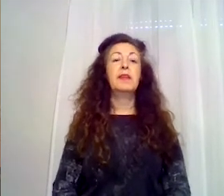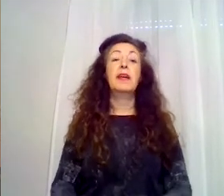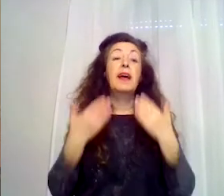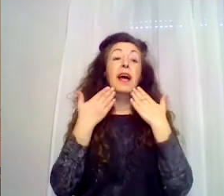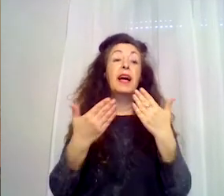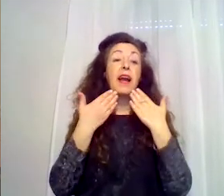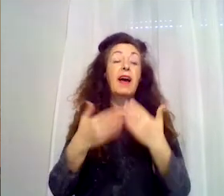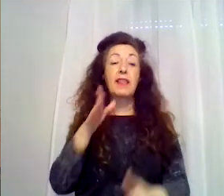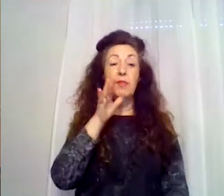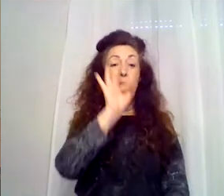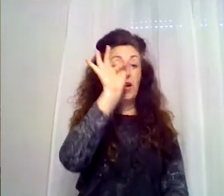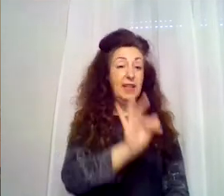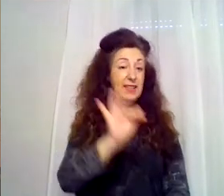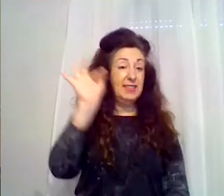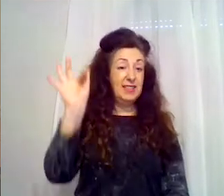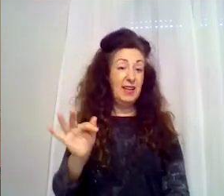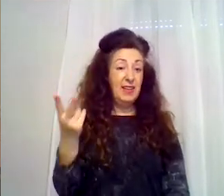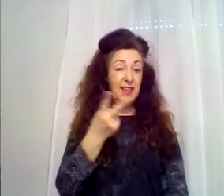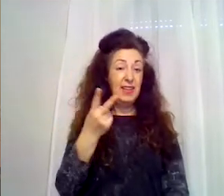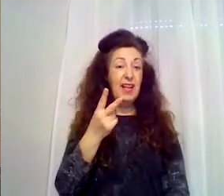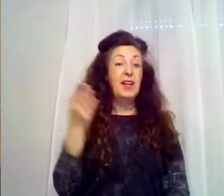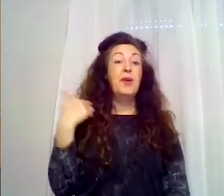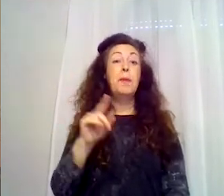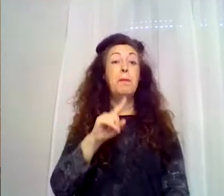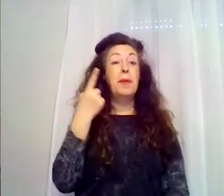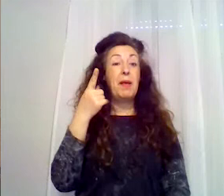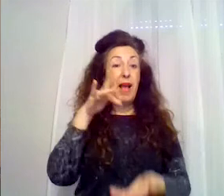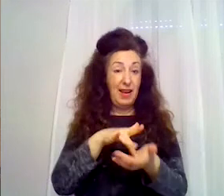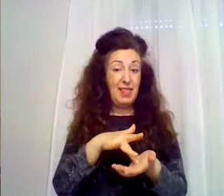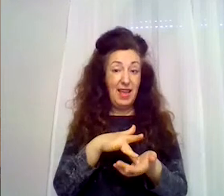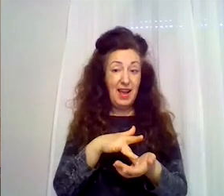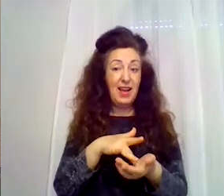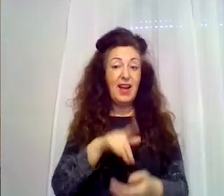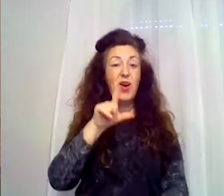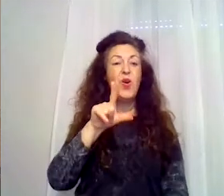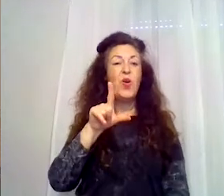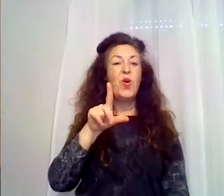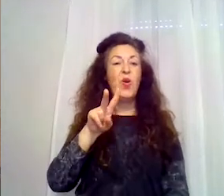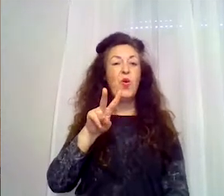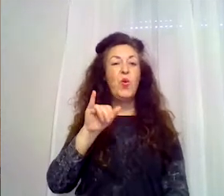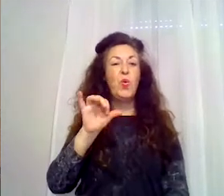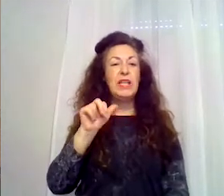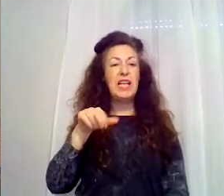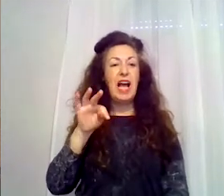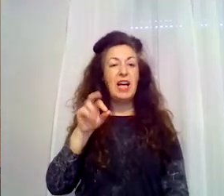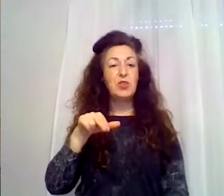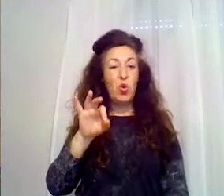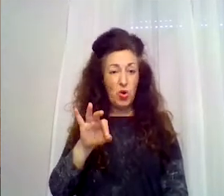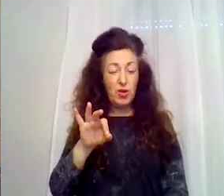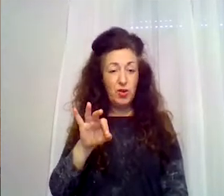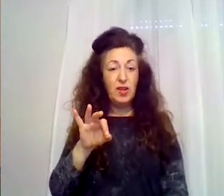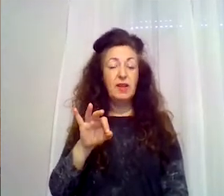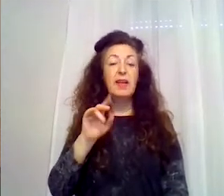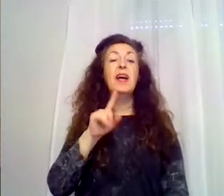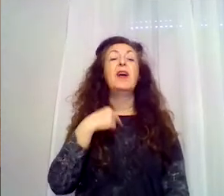Romano, siglos después de la muerte de Epicuro, ya existían los que creían que Epicuro